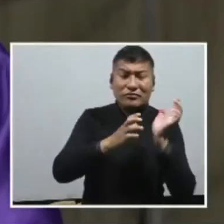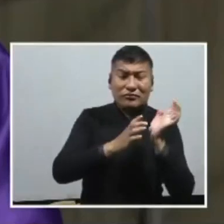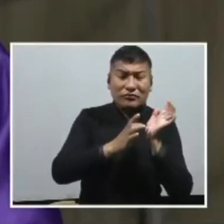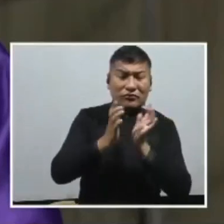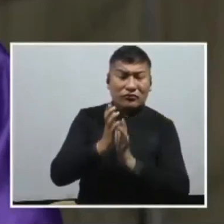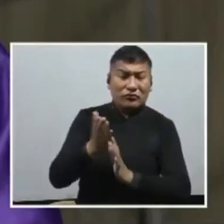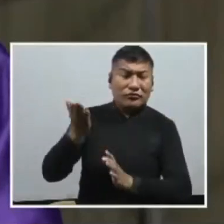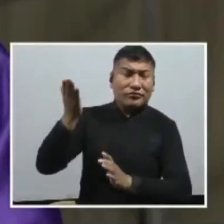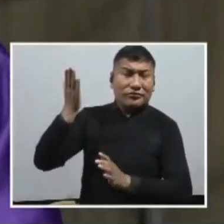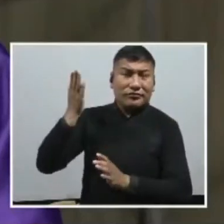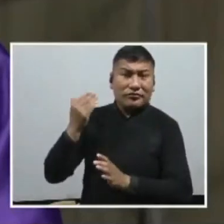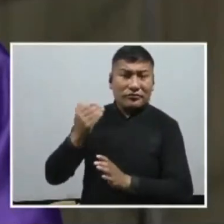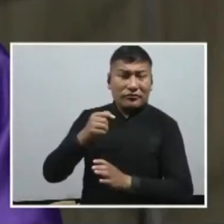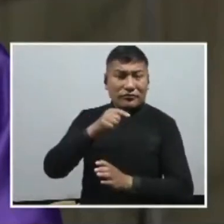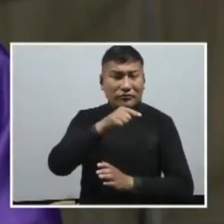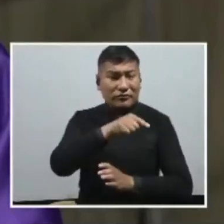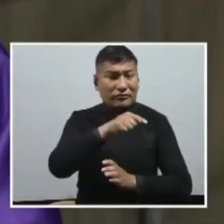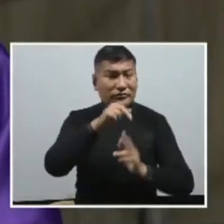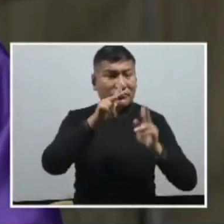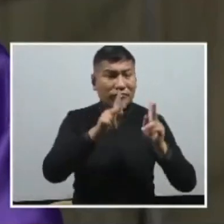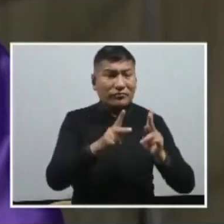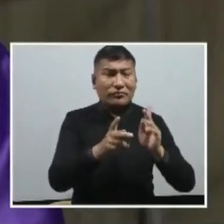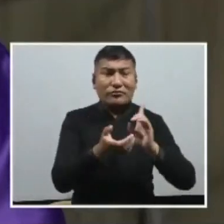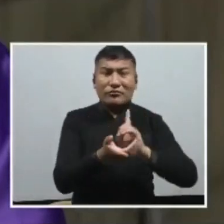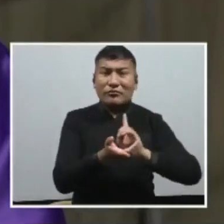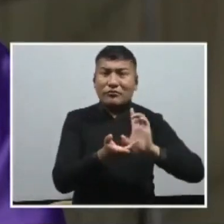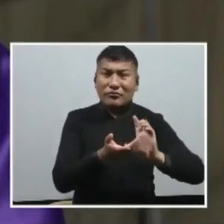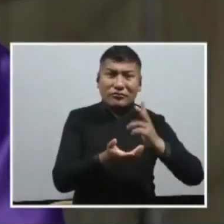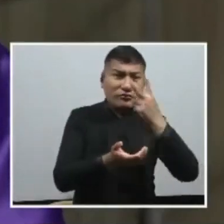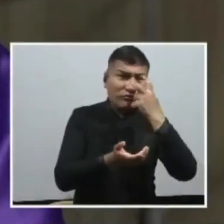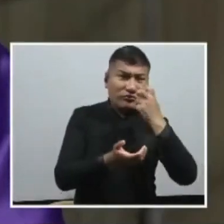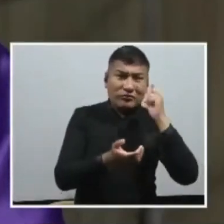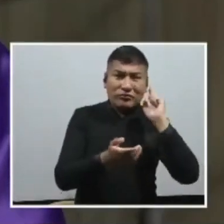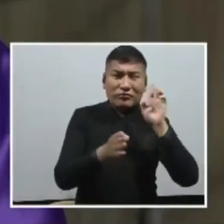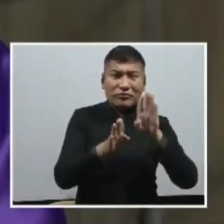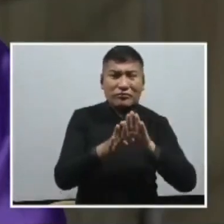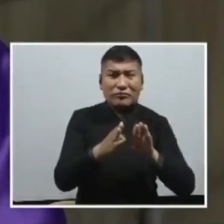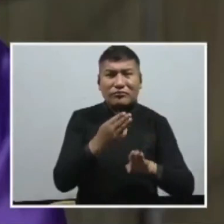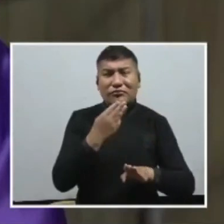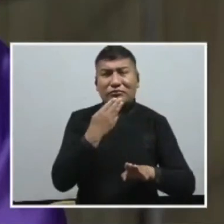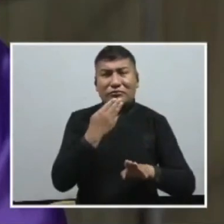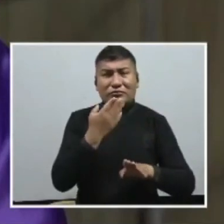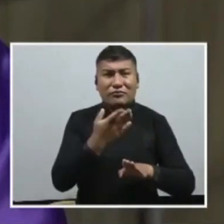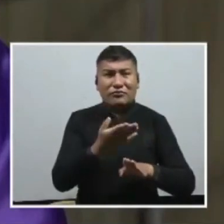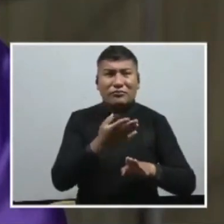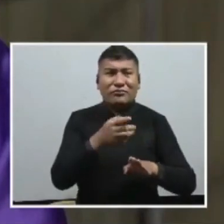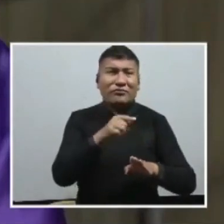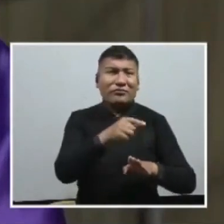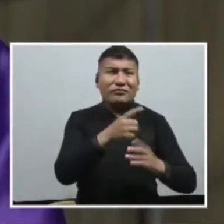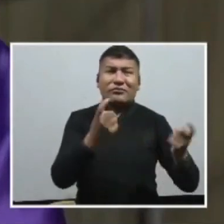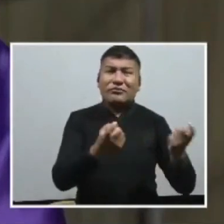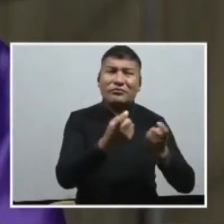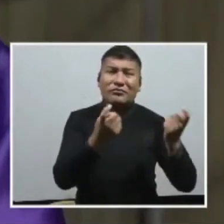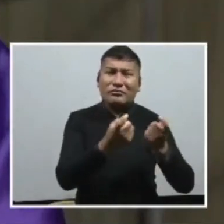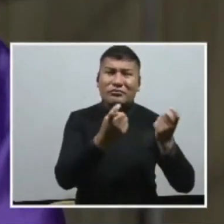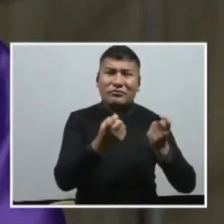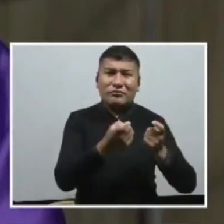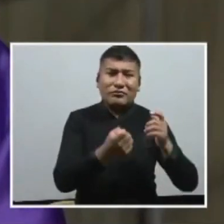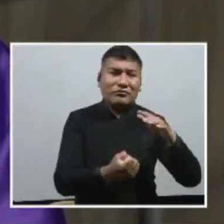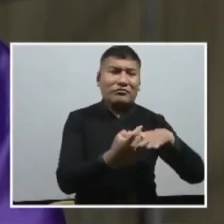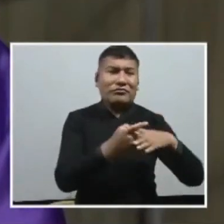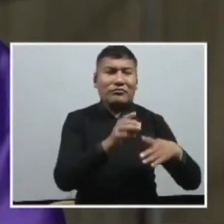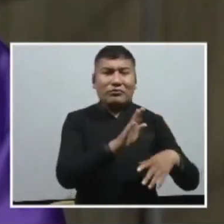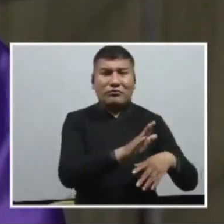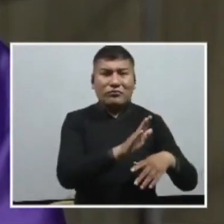pues uno que estaba mal de la vista, que era ciego, sordo, mudo, es que era fruto del pecado. Qué terrible,